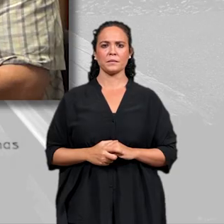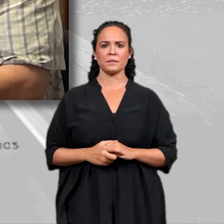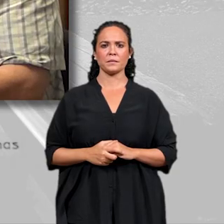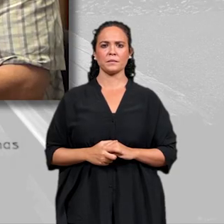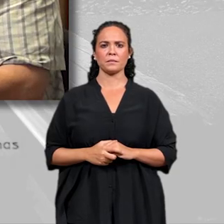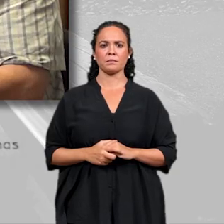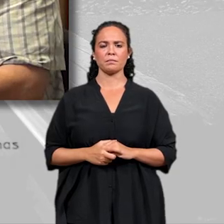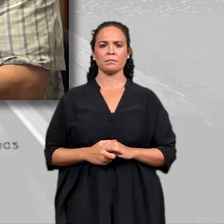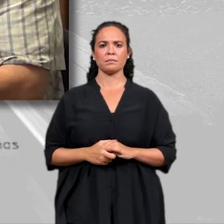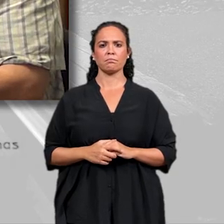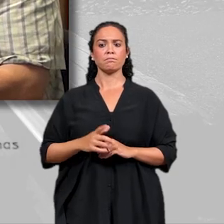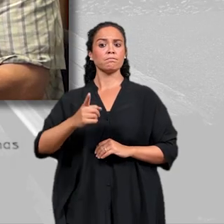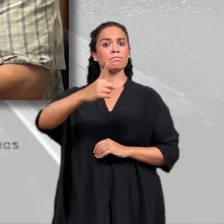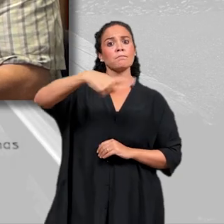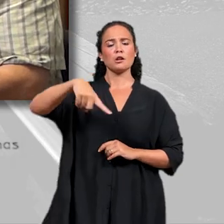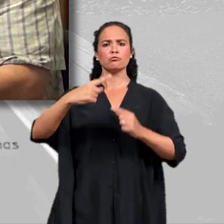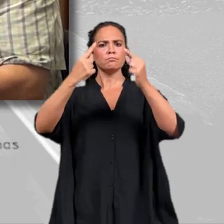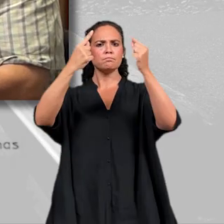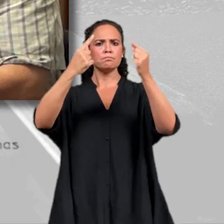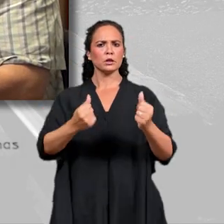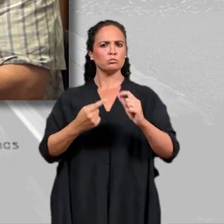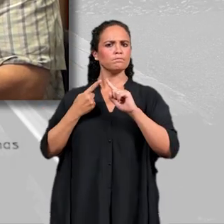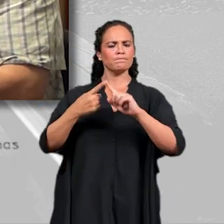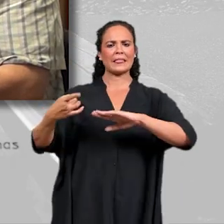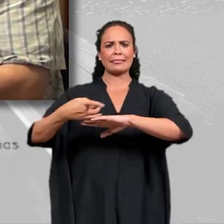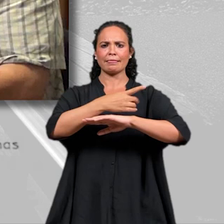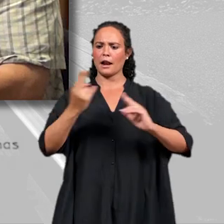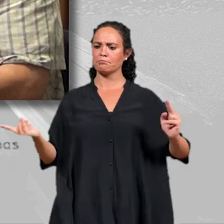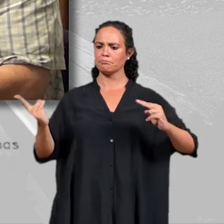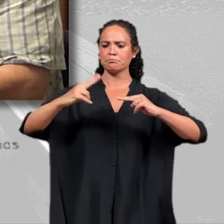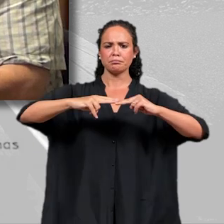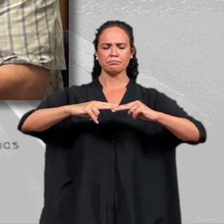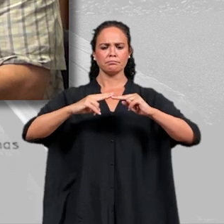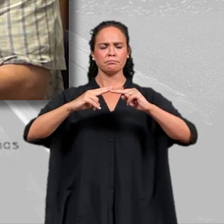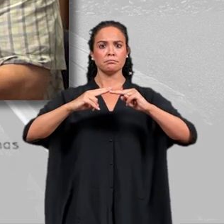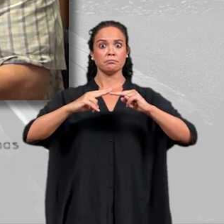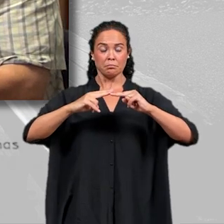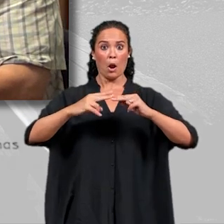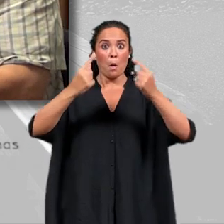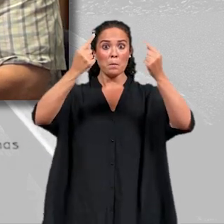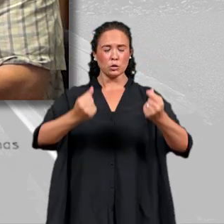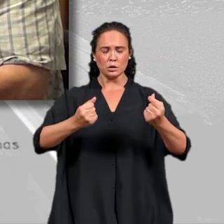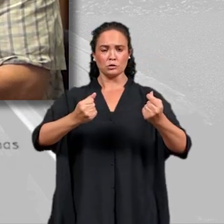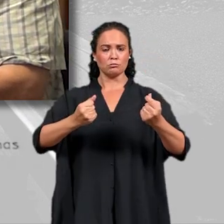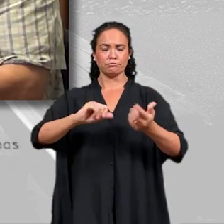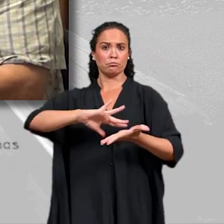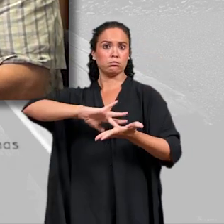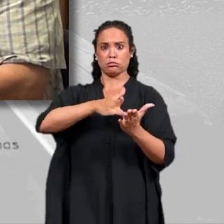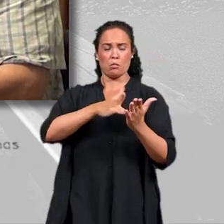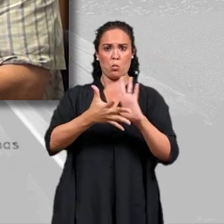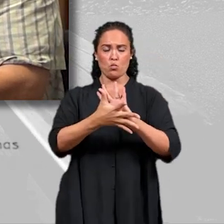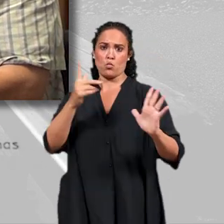Ellos hicieron unos presupuestos para la construcción de la línea y esos presupuestos, digamos, que se vieron desbordados rápidamente.